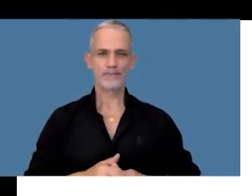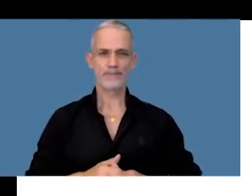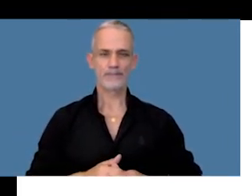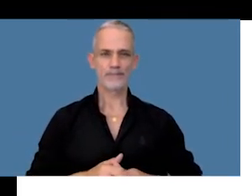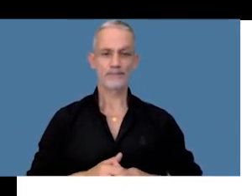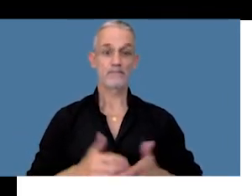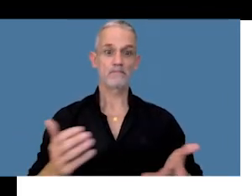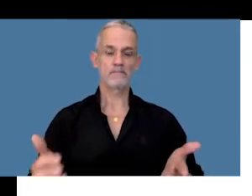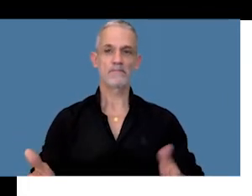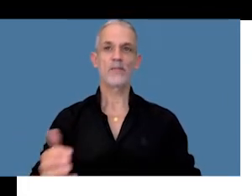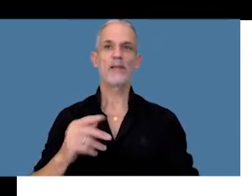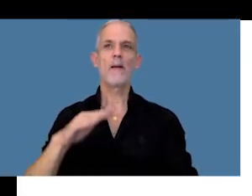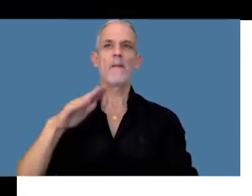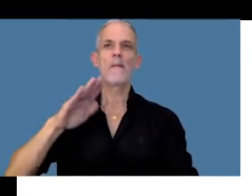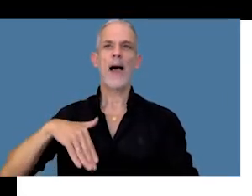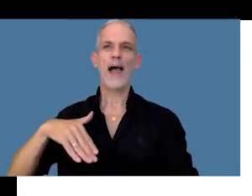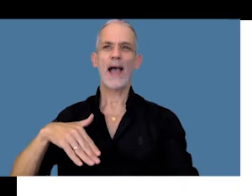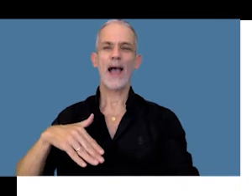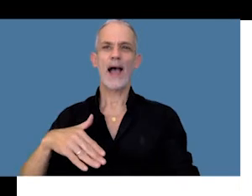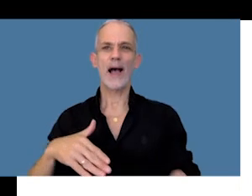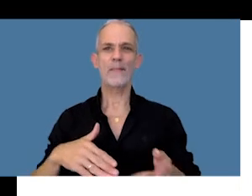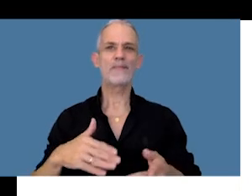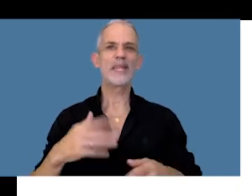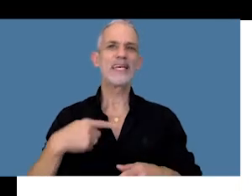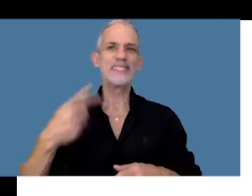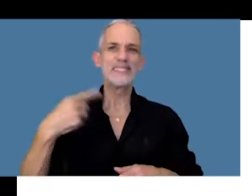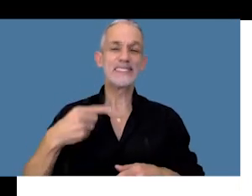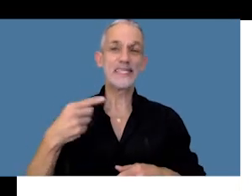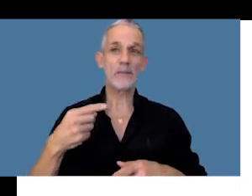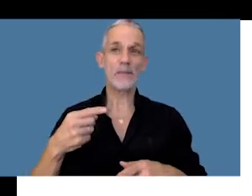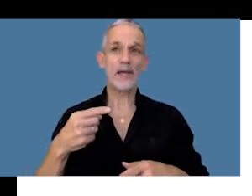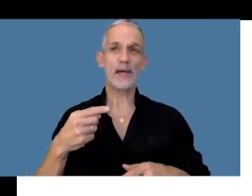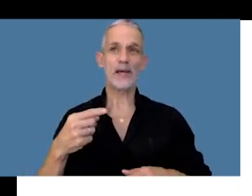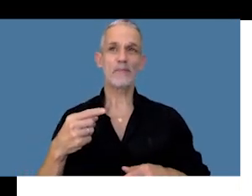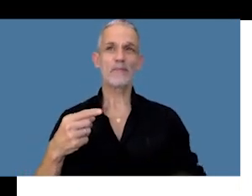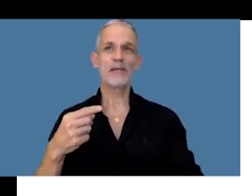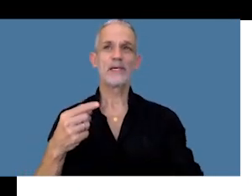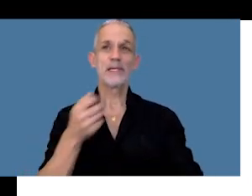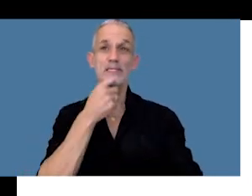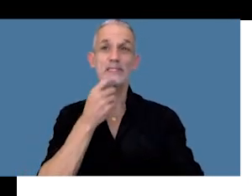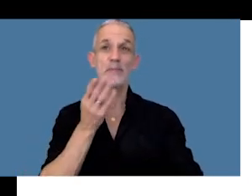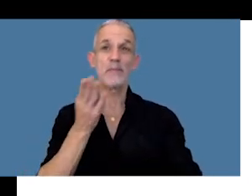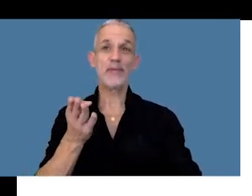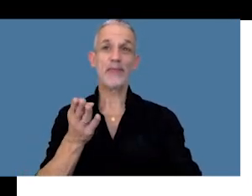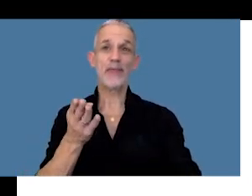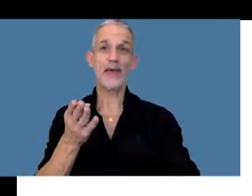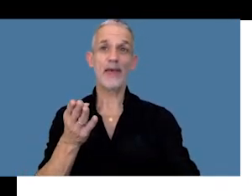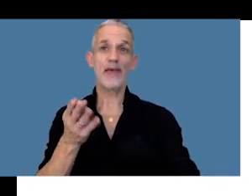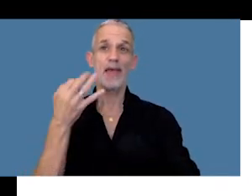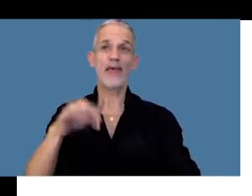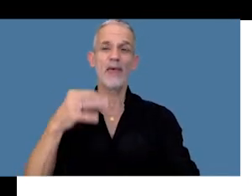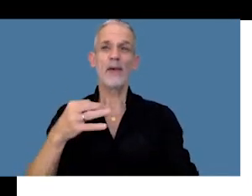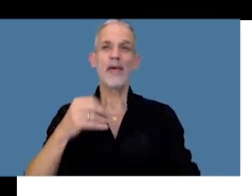O sea, esta baja, siempre el contribuyente, si la pide, tiene que tener el mes de la baja